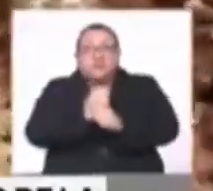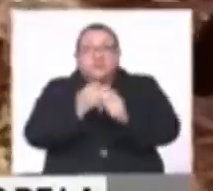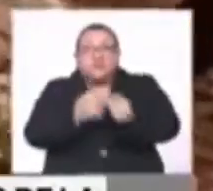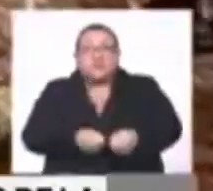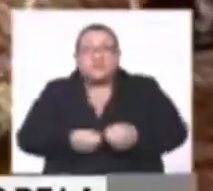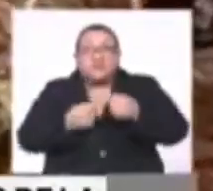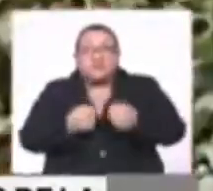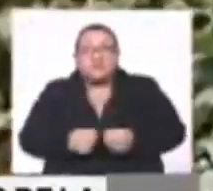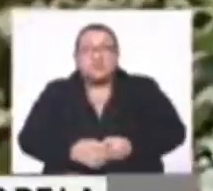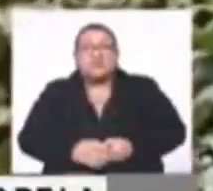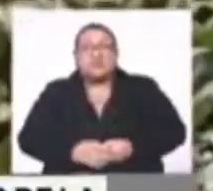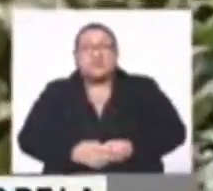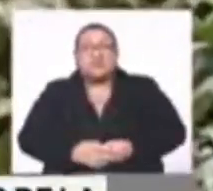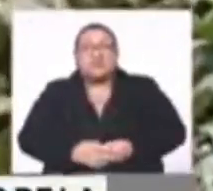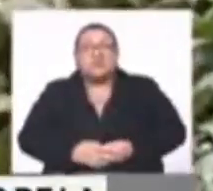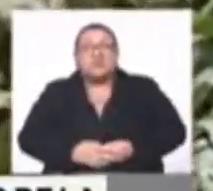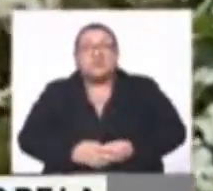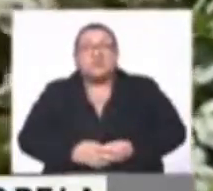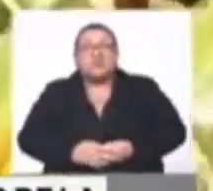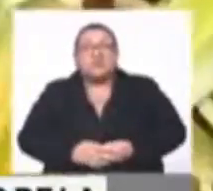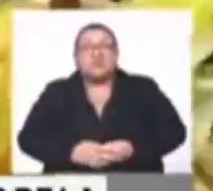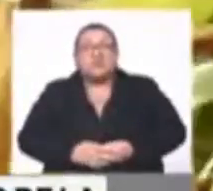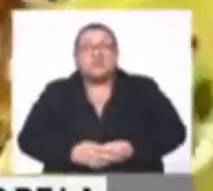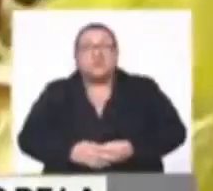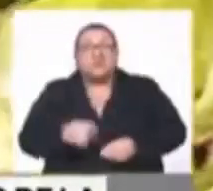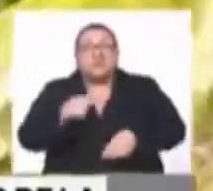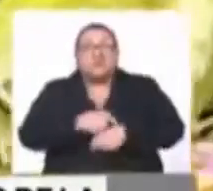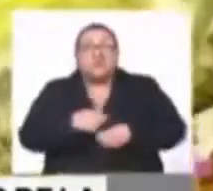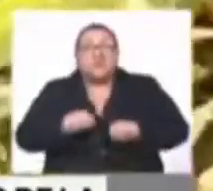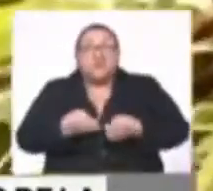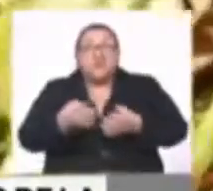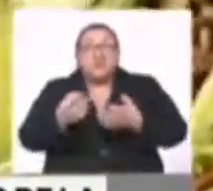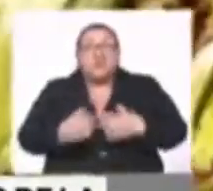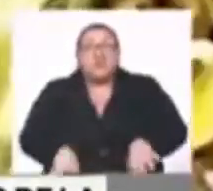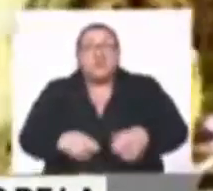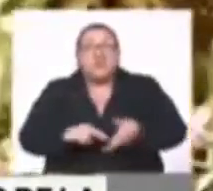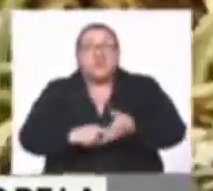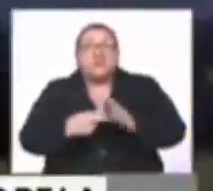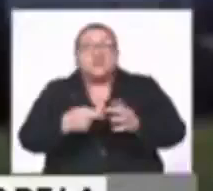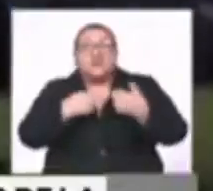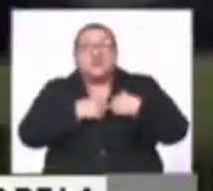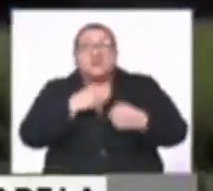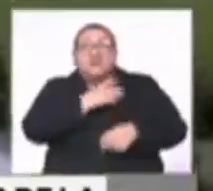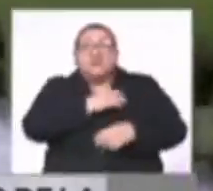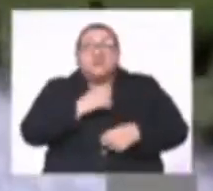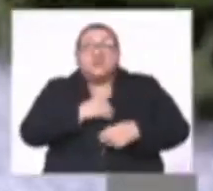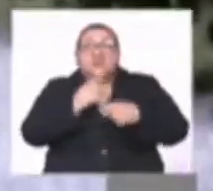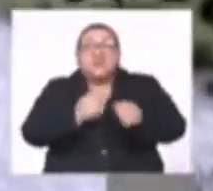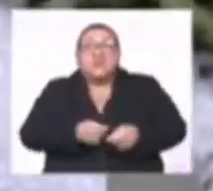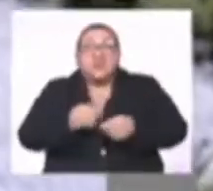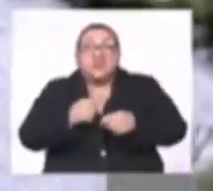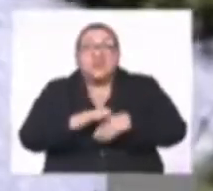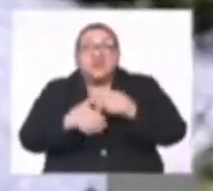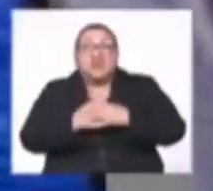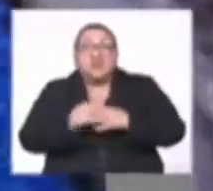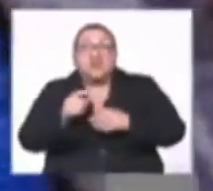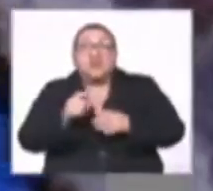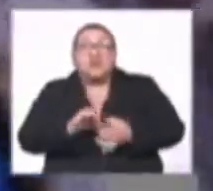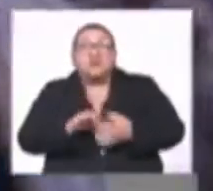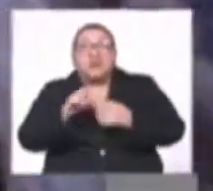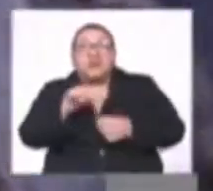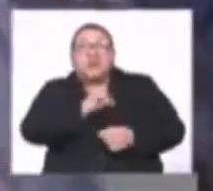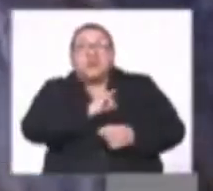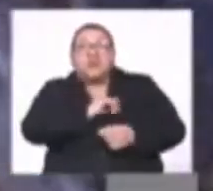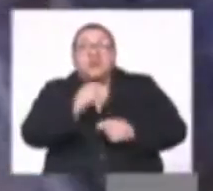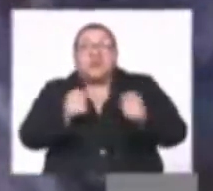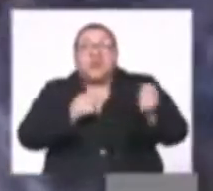garantizar la conducción y distribución en periodos de siembra, el mismo que estará a cargo del Ministerio de Desarrollo Agrario y Riego por ser el ente rector